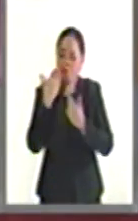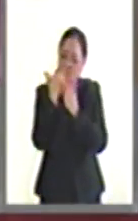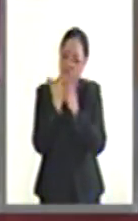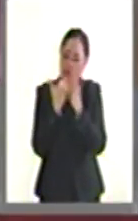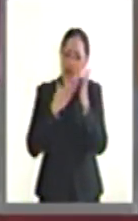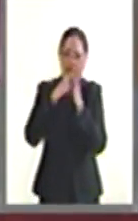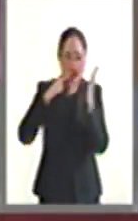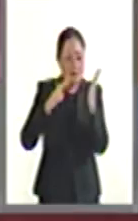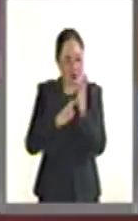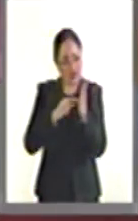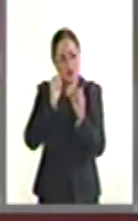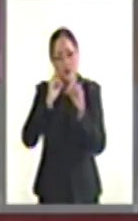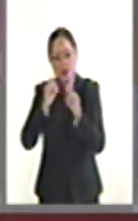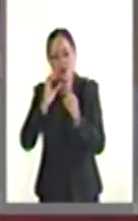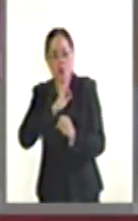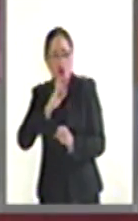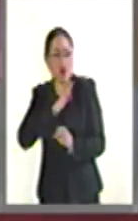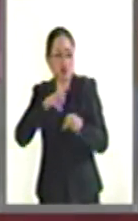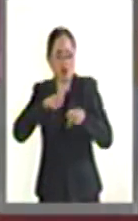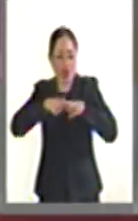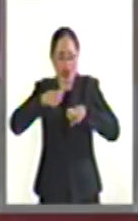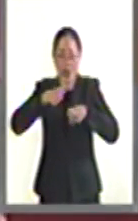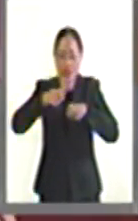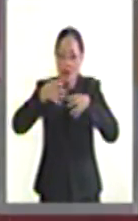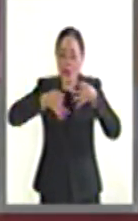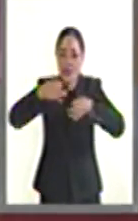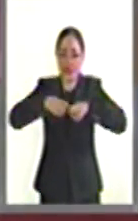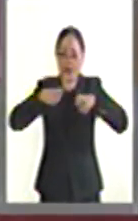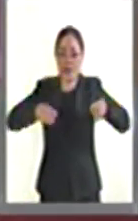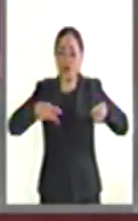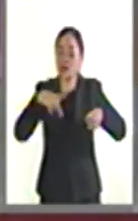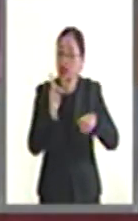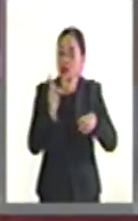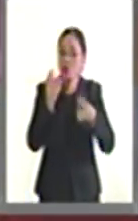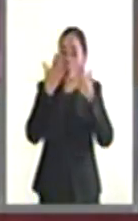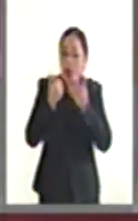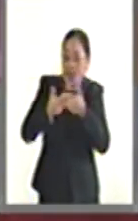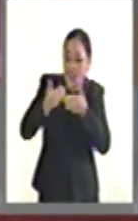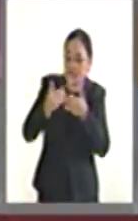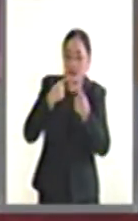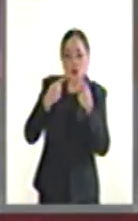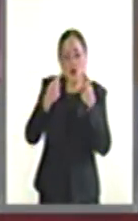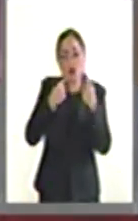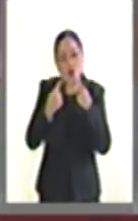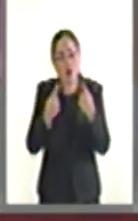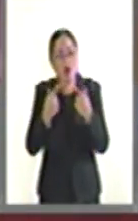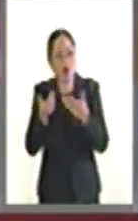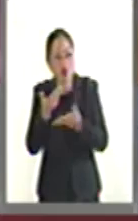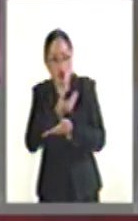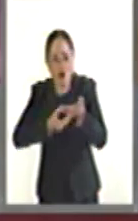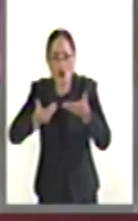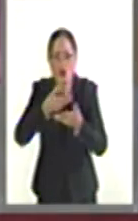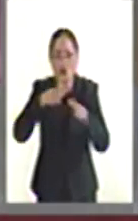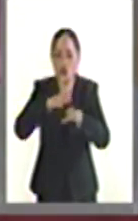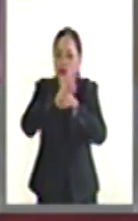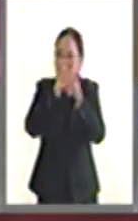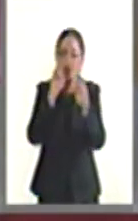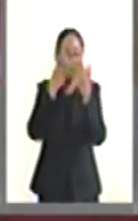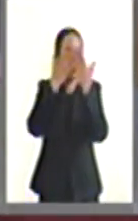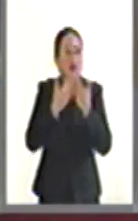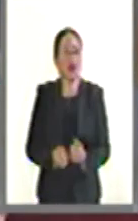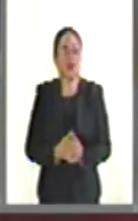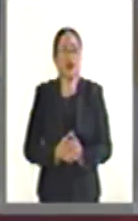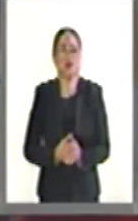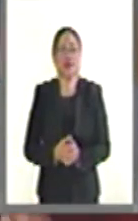perfil para ser magistrados, pero no hubo discusión ni debate al respecto.